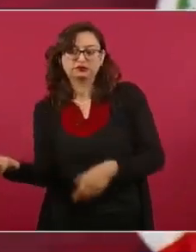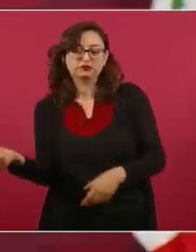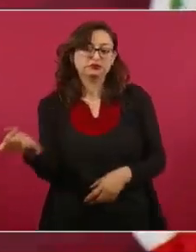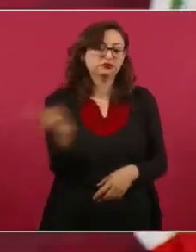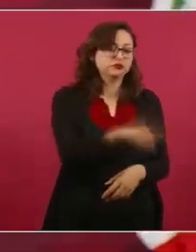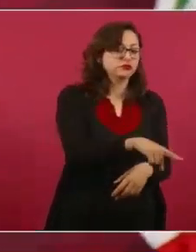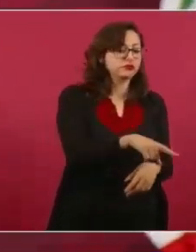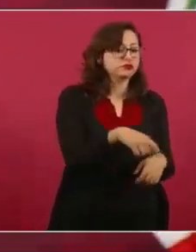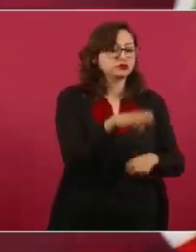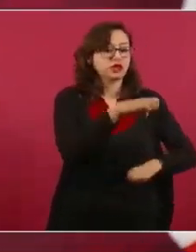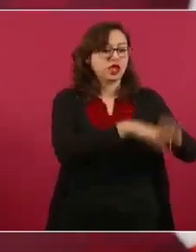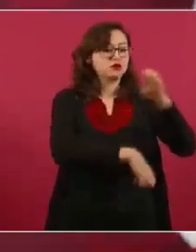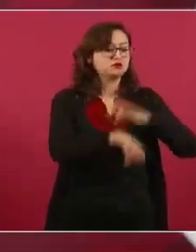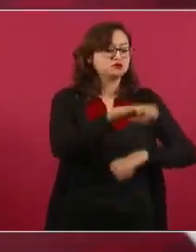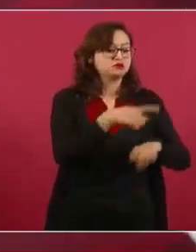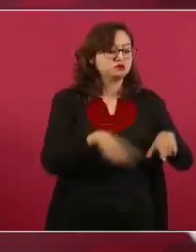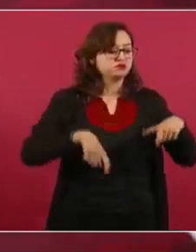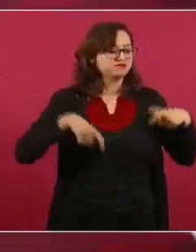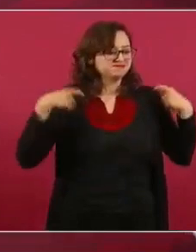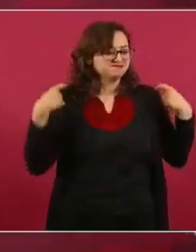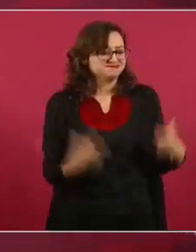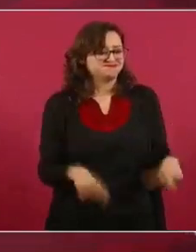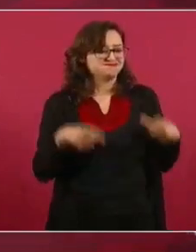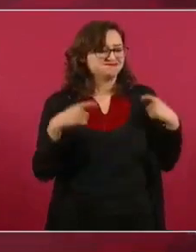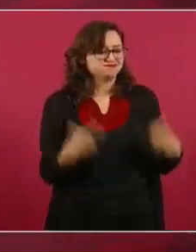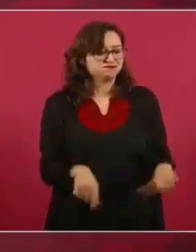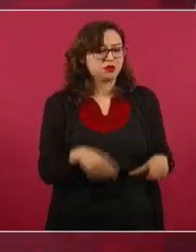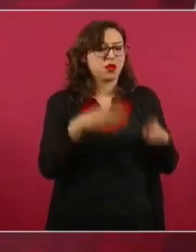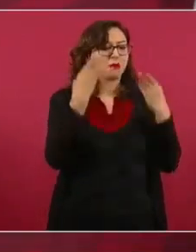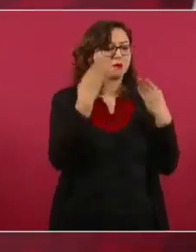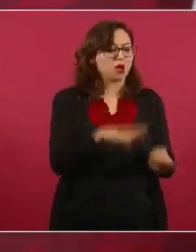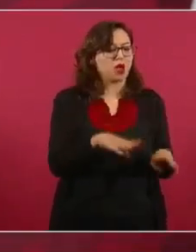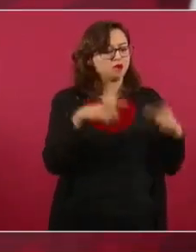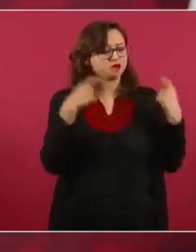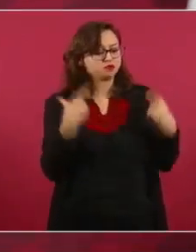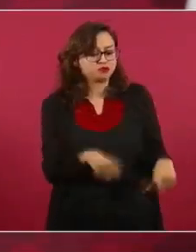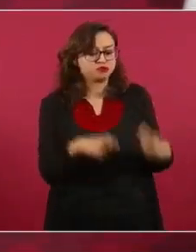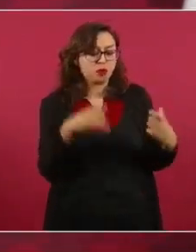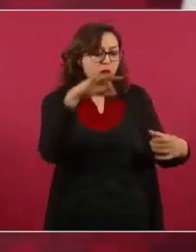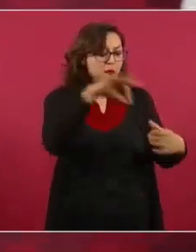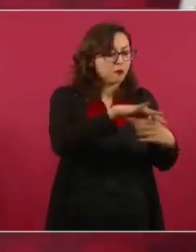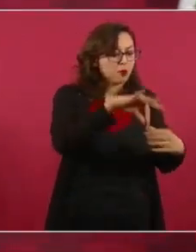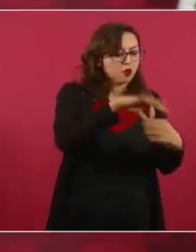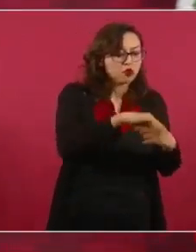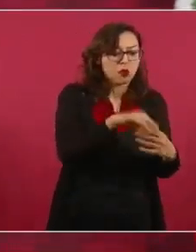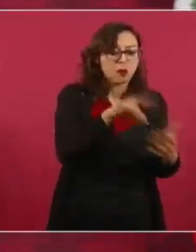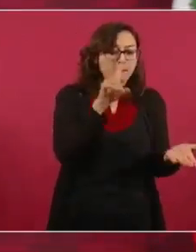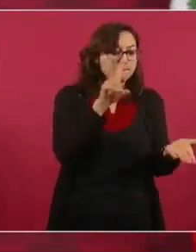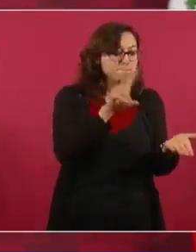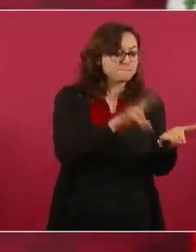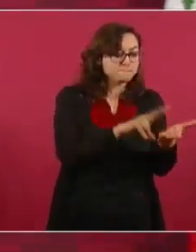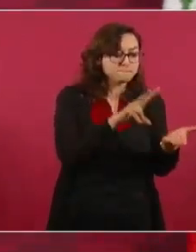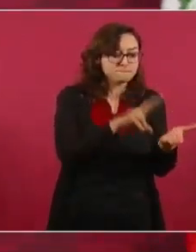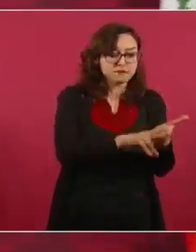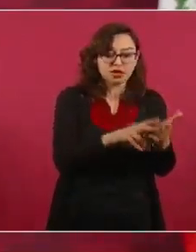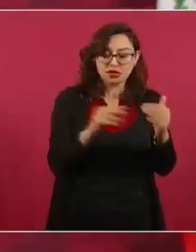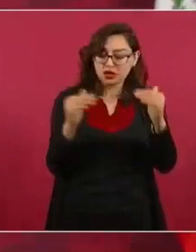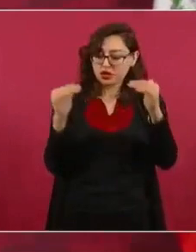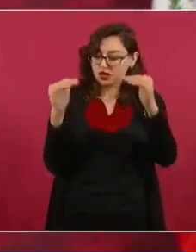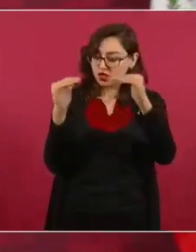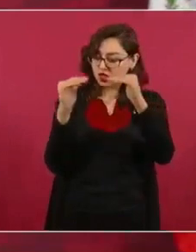acaudalado empresario, banquero, o el más famoso de los